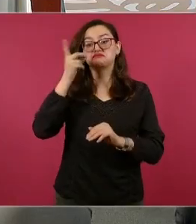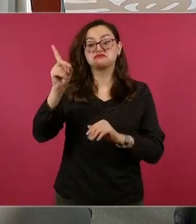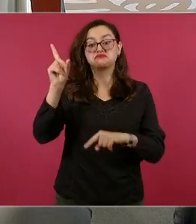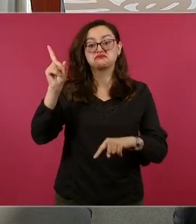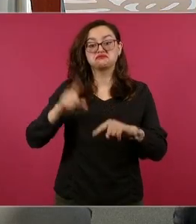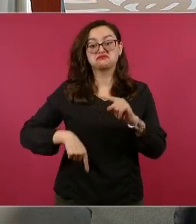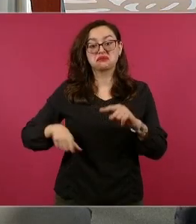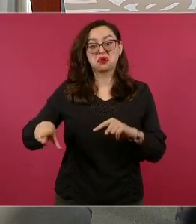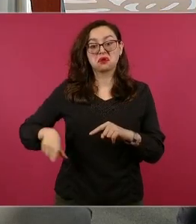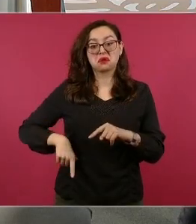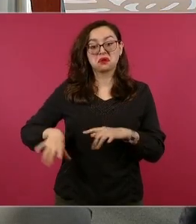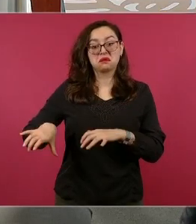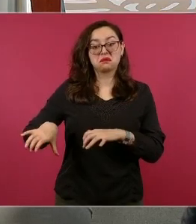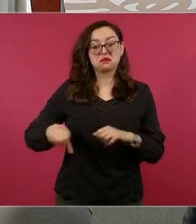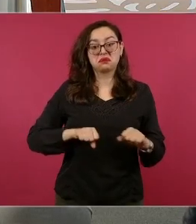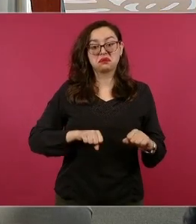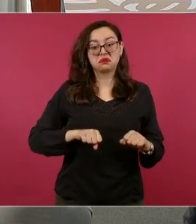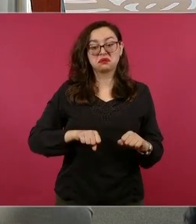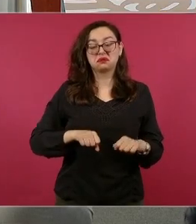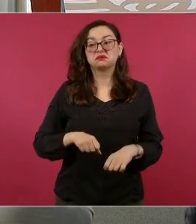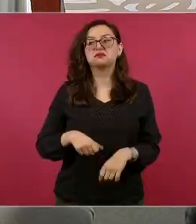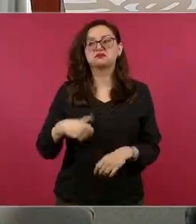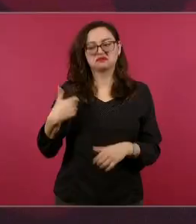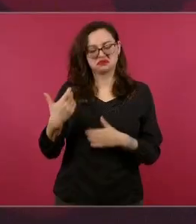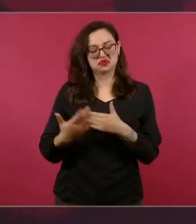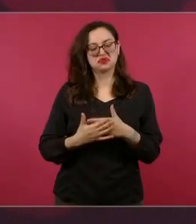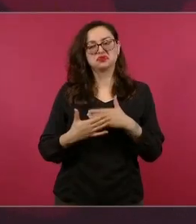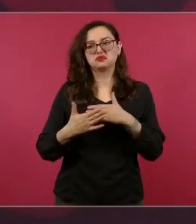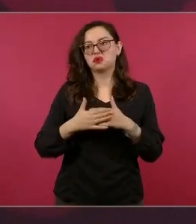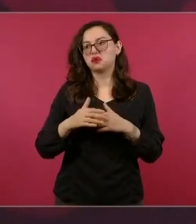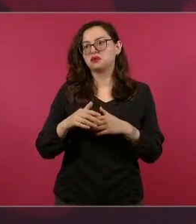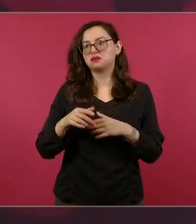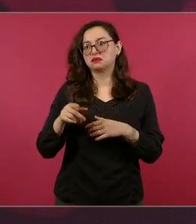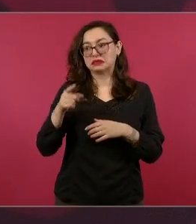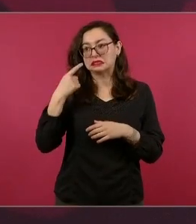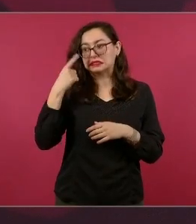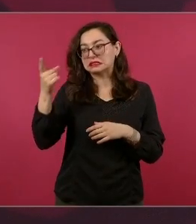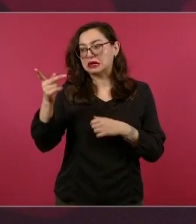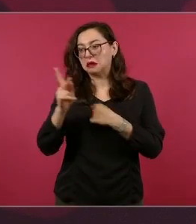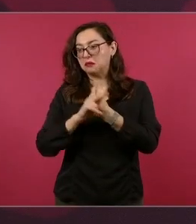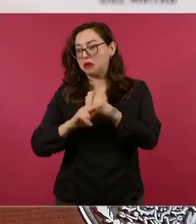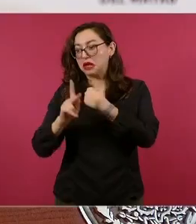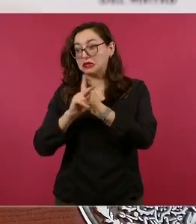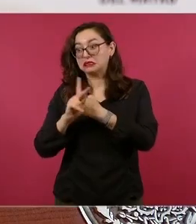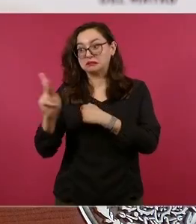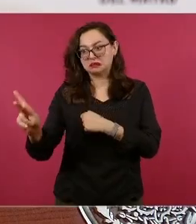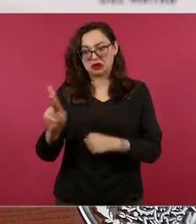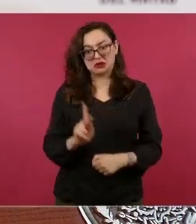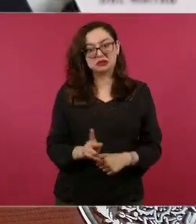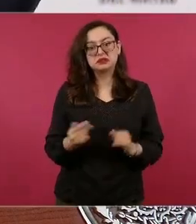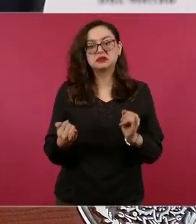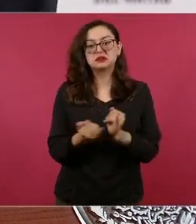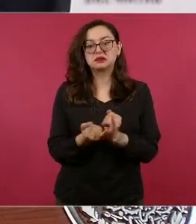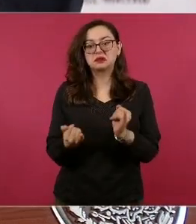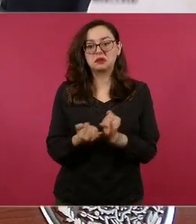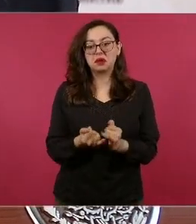Nos vamos a convertir en no sé qué país. La supuesta fosa.